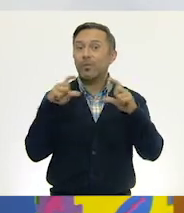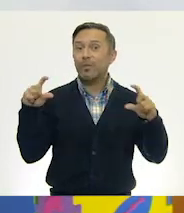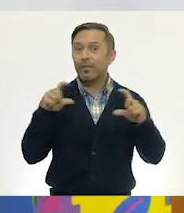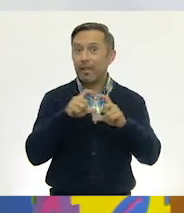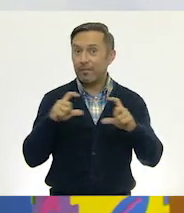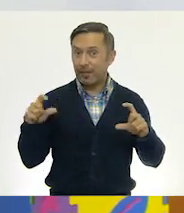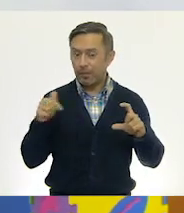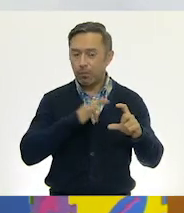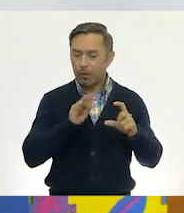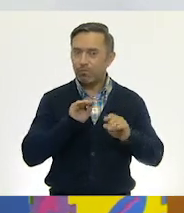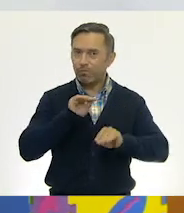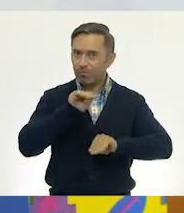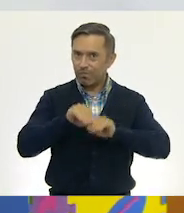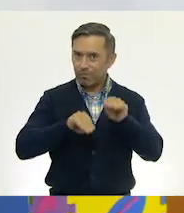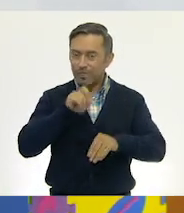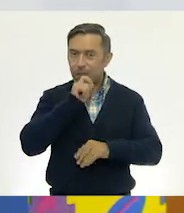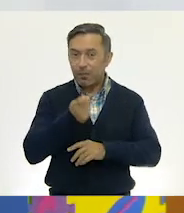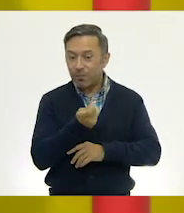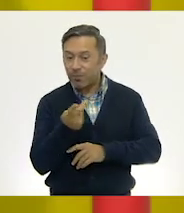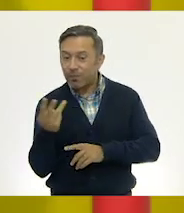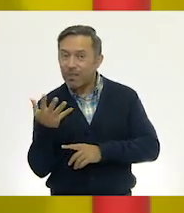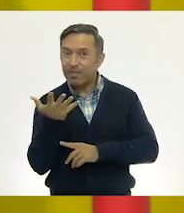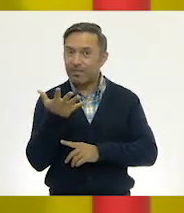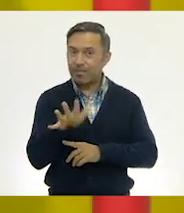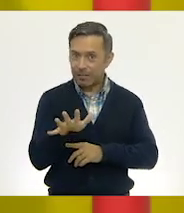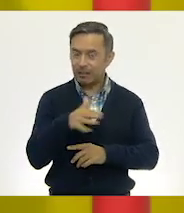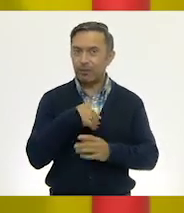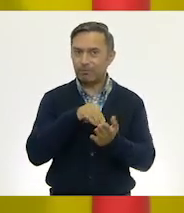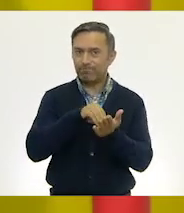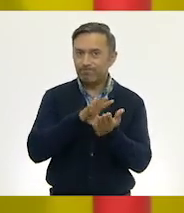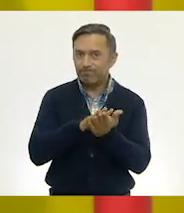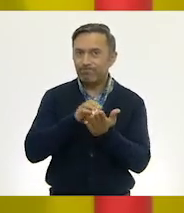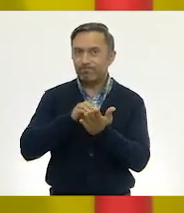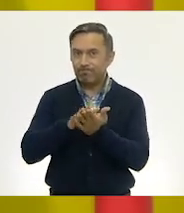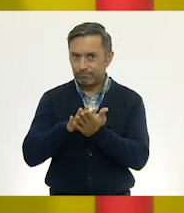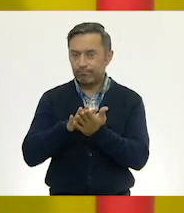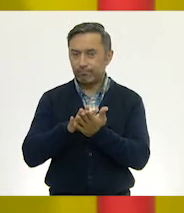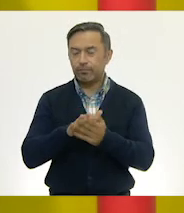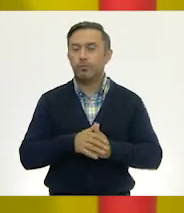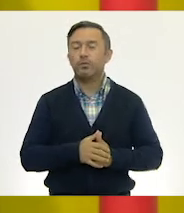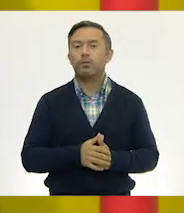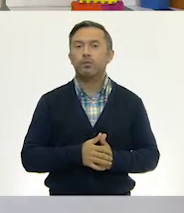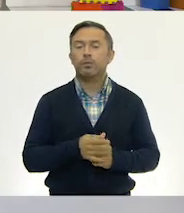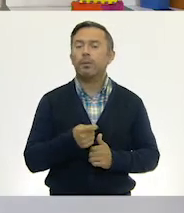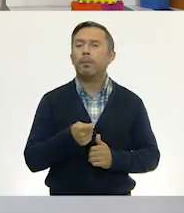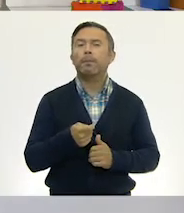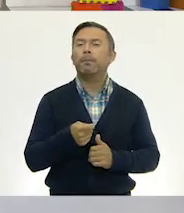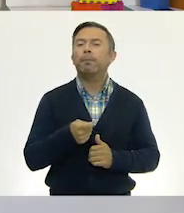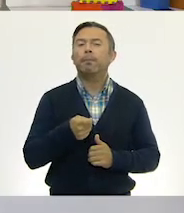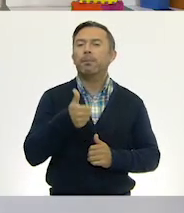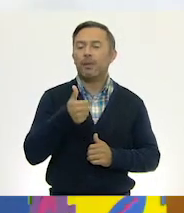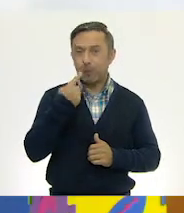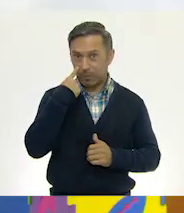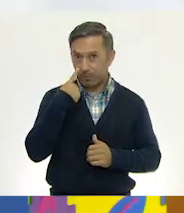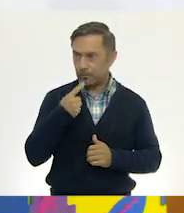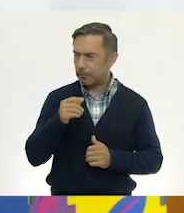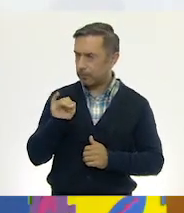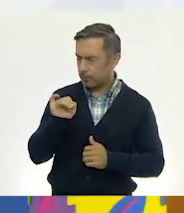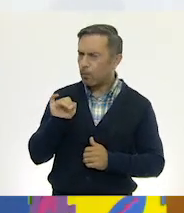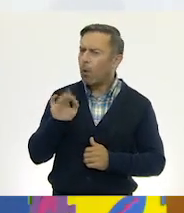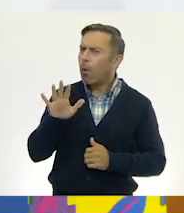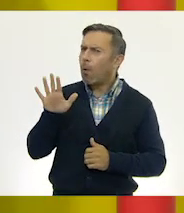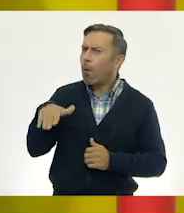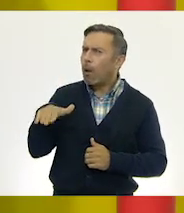nuestros tableros de 10. ¿Te acuerdas? Ajá. Vamos a hacer un primer ejemplo, ¿te parece? Sí. Oye, Angie, veo